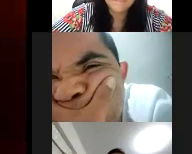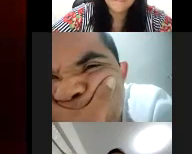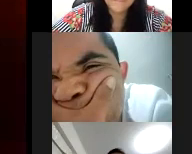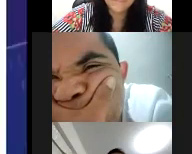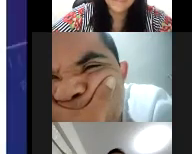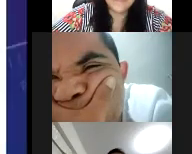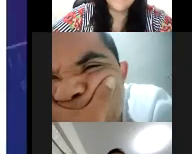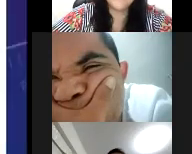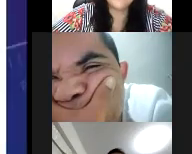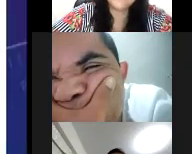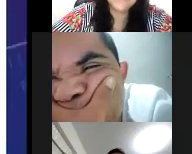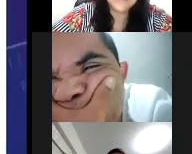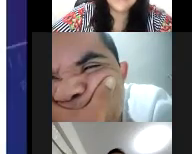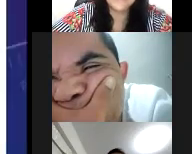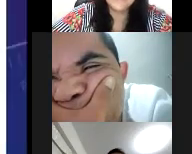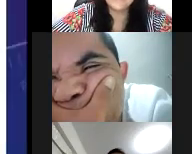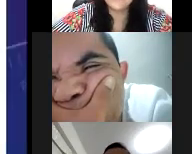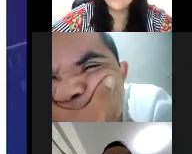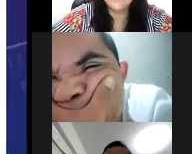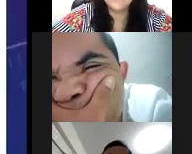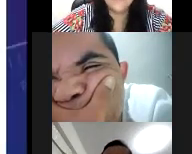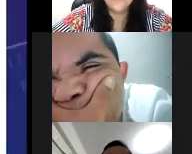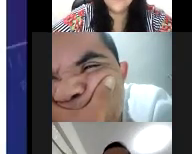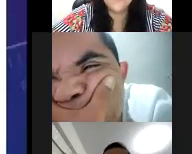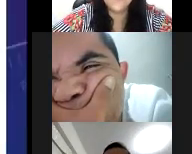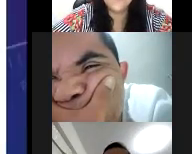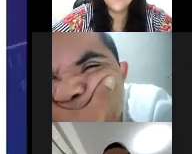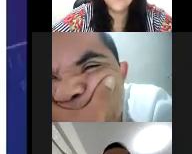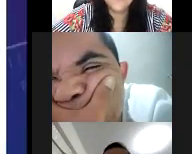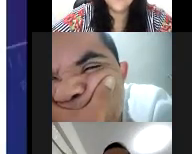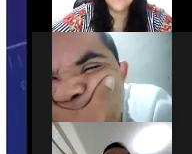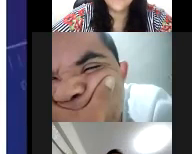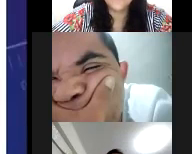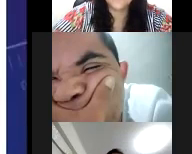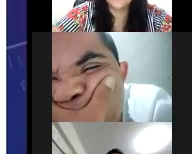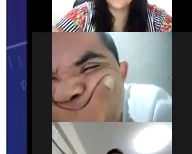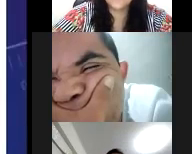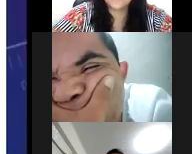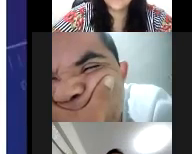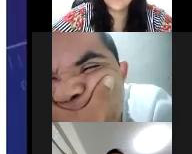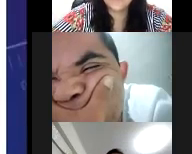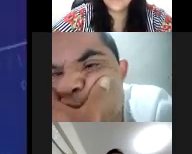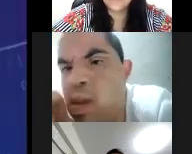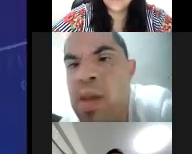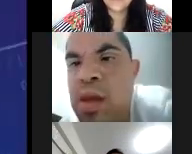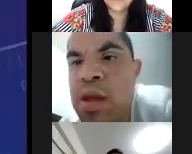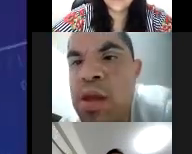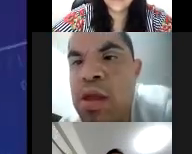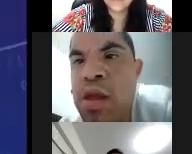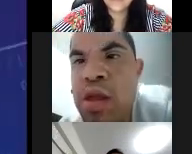Movilizaciones de flujo, ahí observamos, entrenamiento interválico, igualmente acá trabajamos haciendo ejercicios, trabajando la fuerza